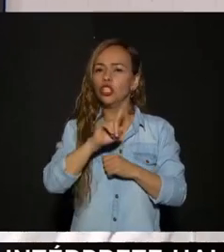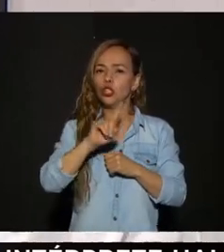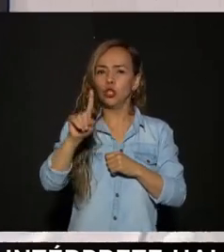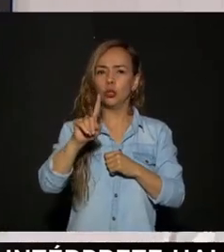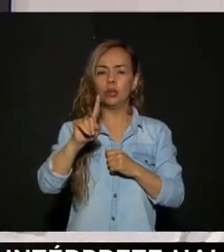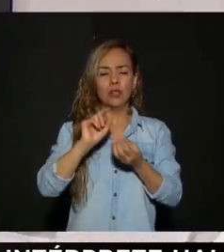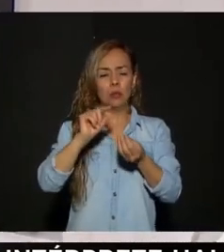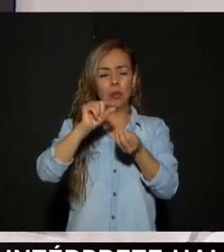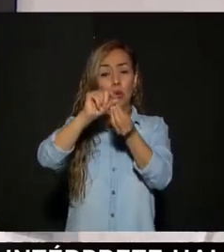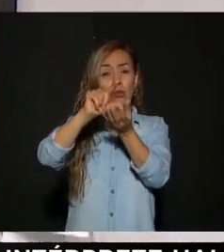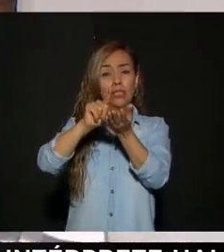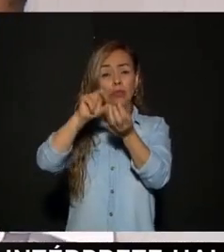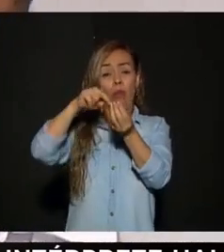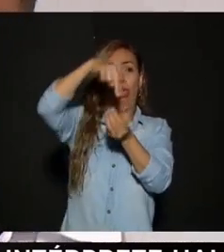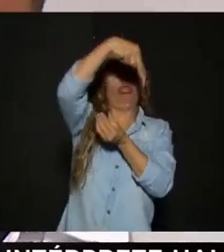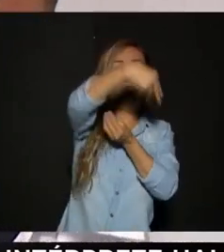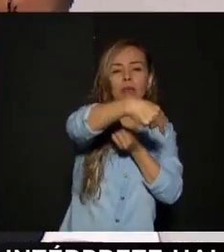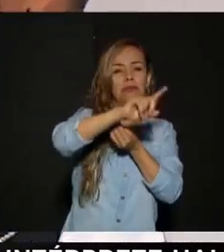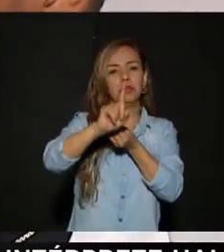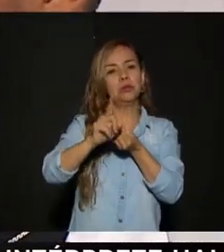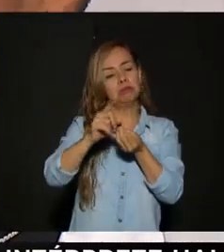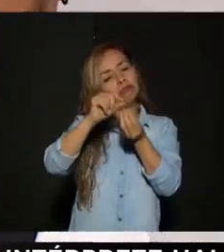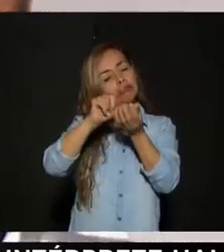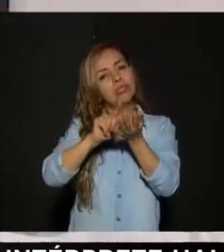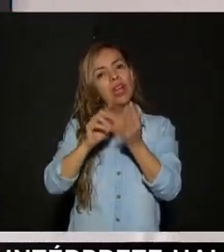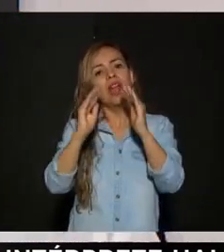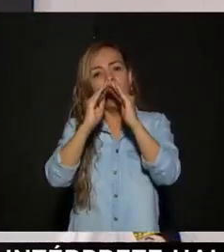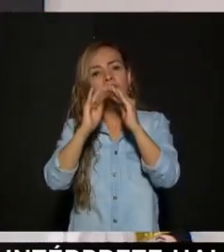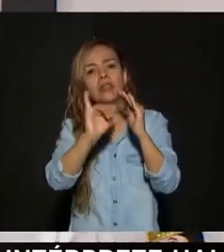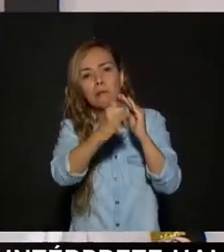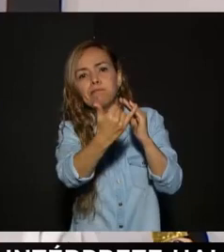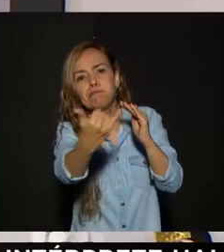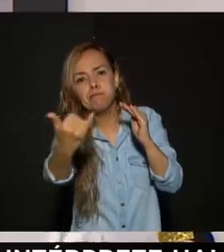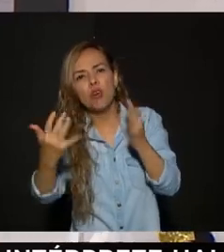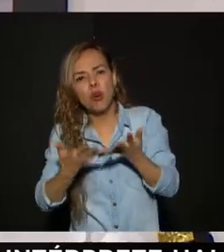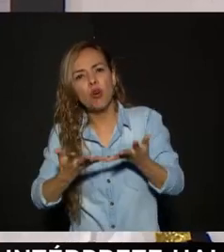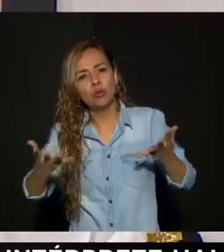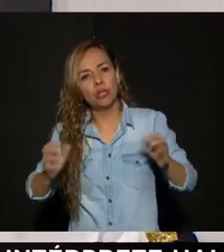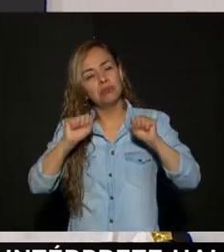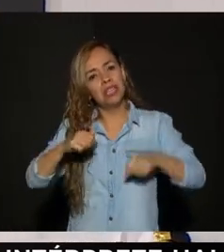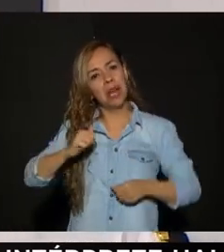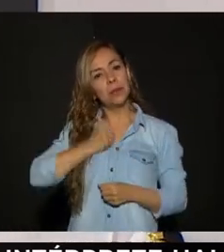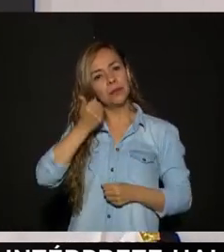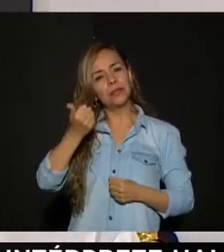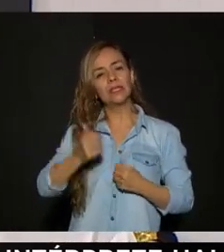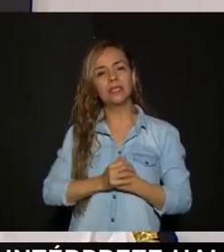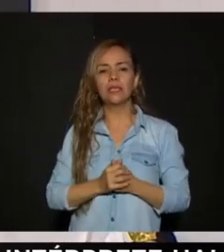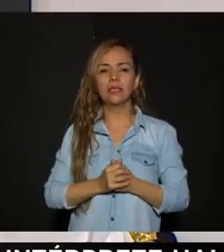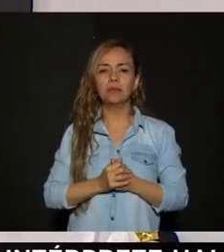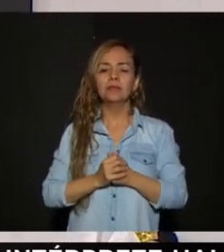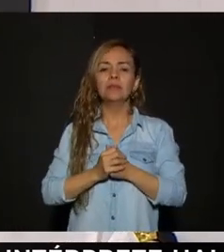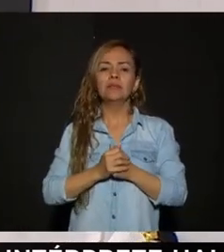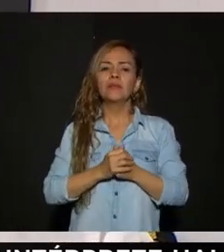salidas de contexto, son cosas que tenemos en la casa, cosas que tenemos en el centro infantil. Entonces es aprovechar todo esto